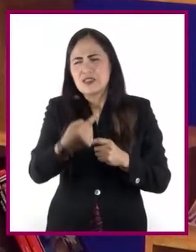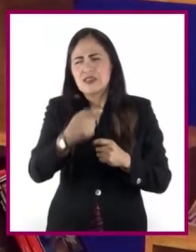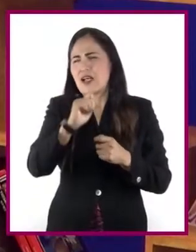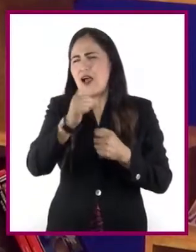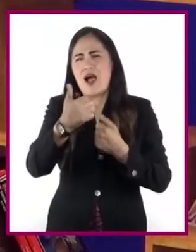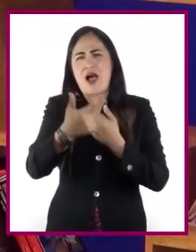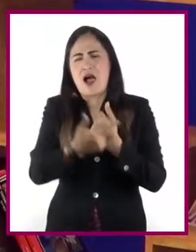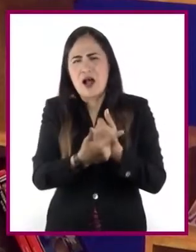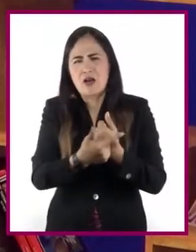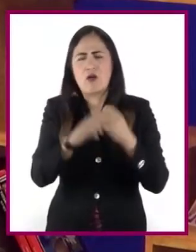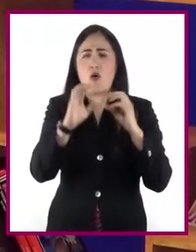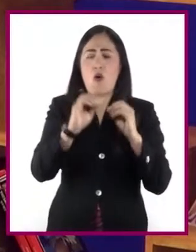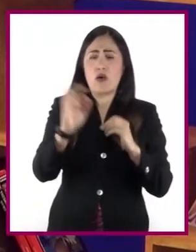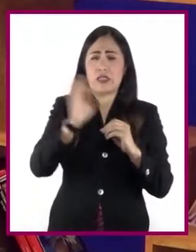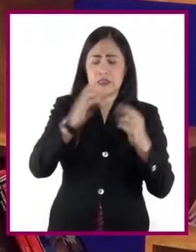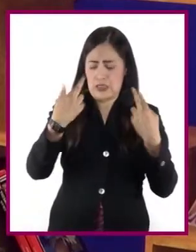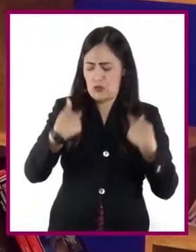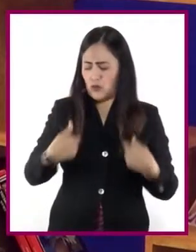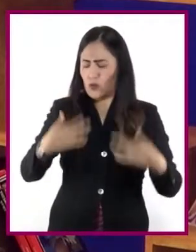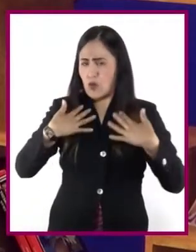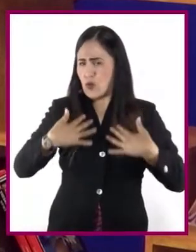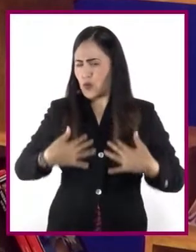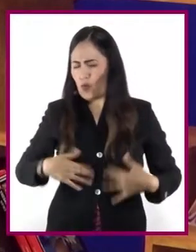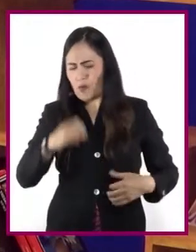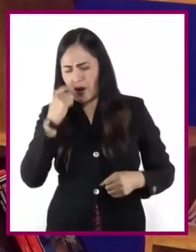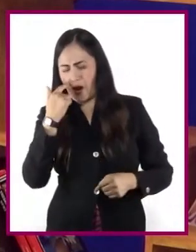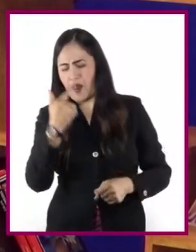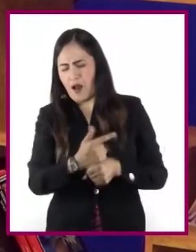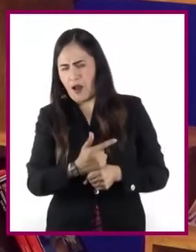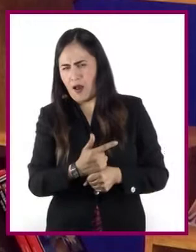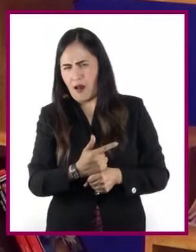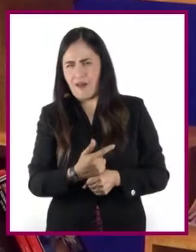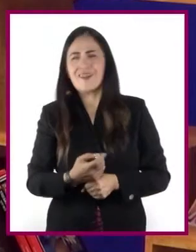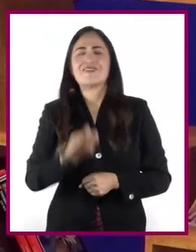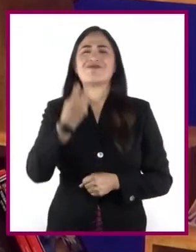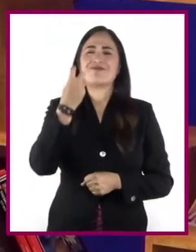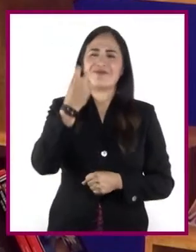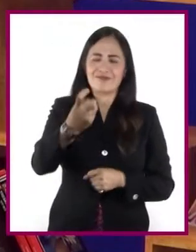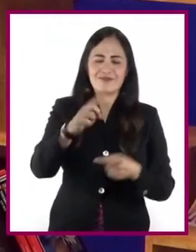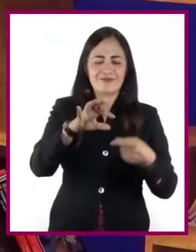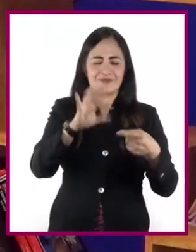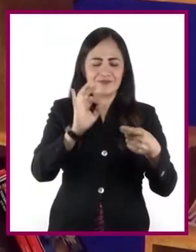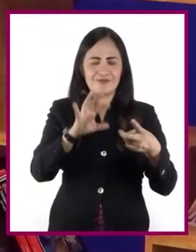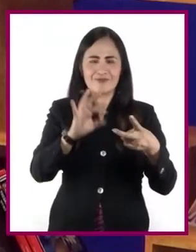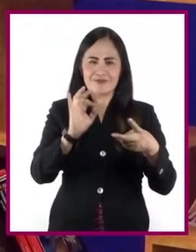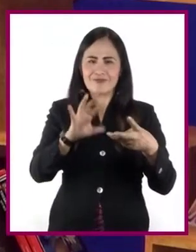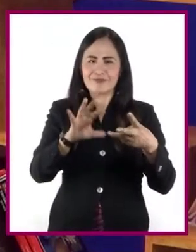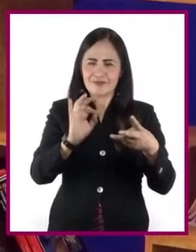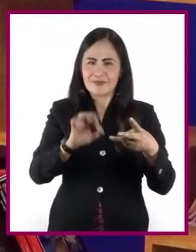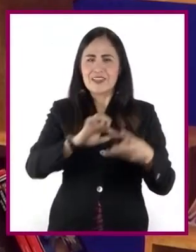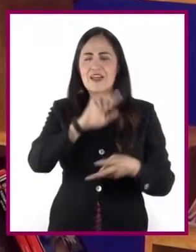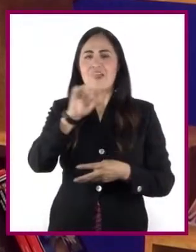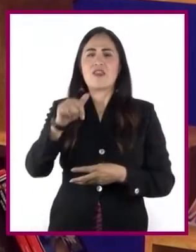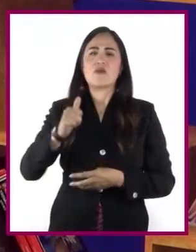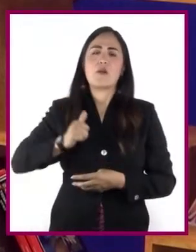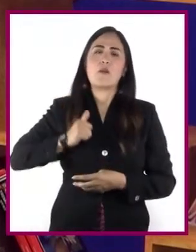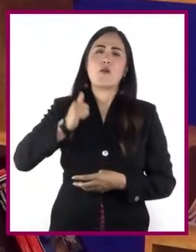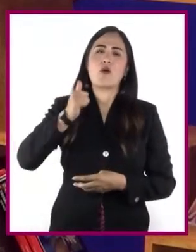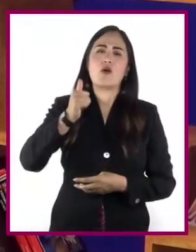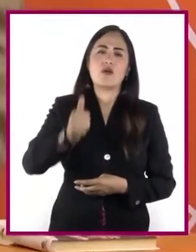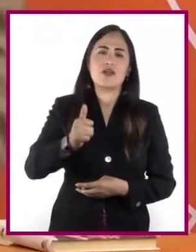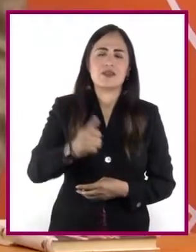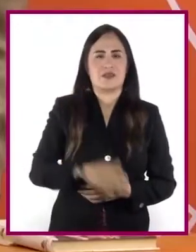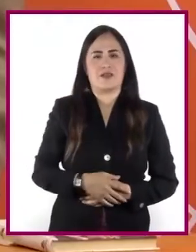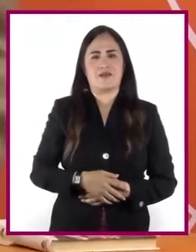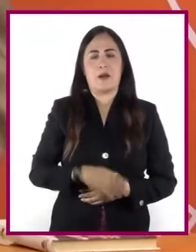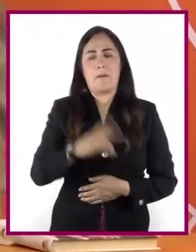si lleva algún aditamento. Esto para poder tomar en cuenta estas particularidades y aprovecharlas para